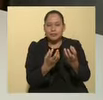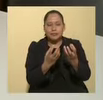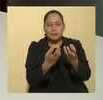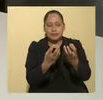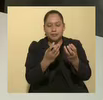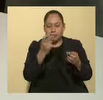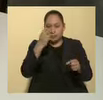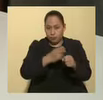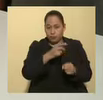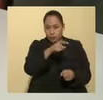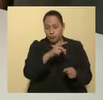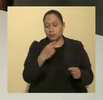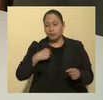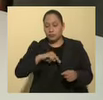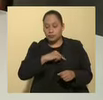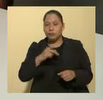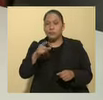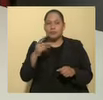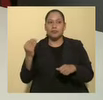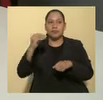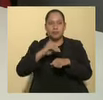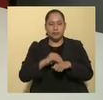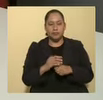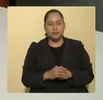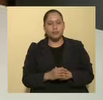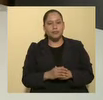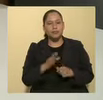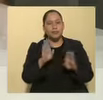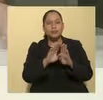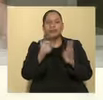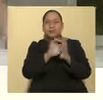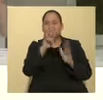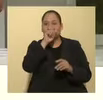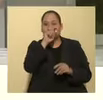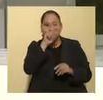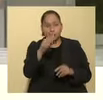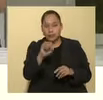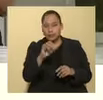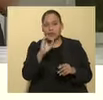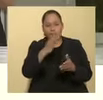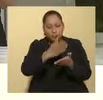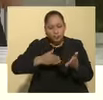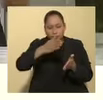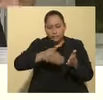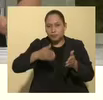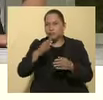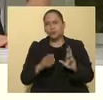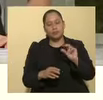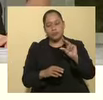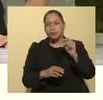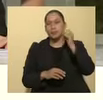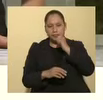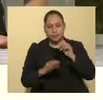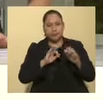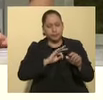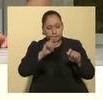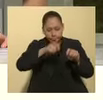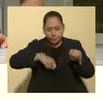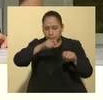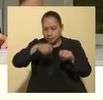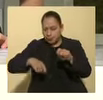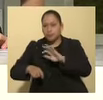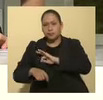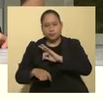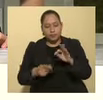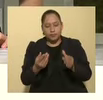ya de tenerlo acá, vamos a poner otra. Oye, Nakati, ¿las fajitas ya vienen así o las tenemos que partir? No, lo, bueno, las podemos partir nosotros.